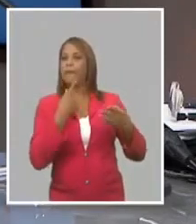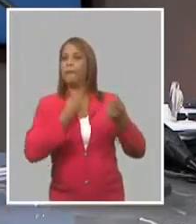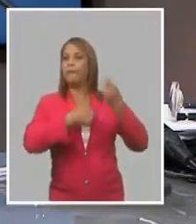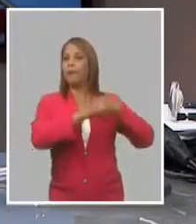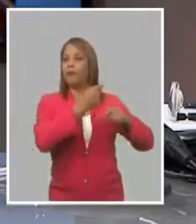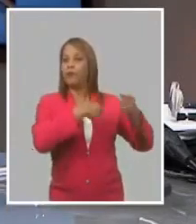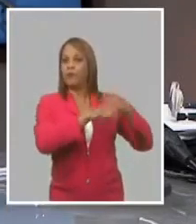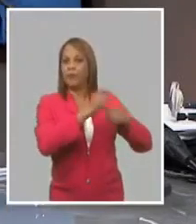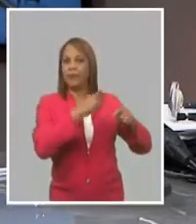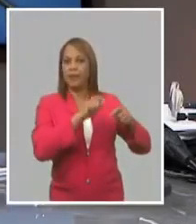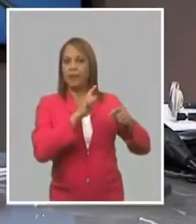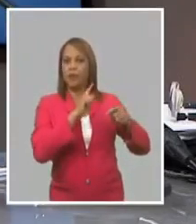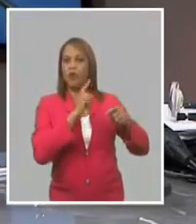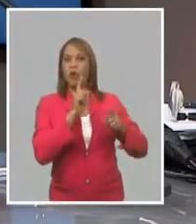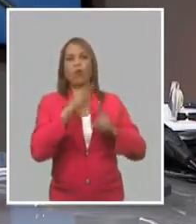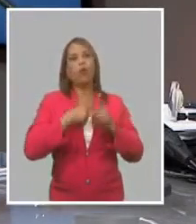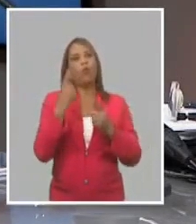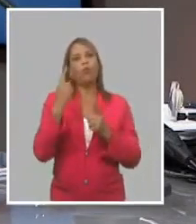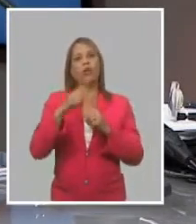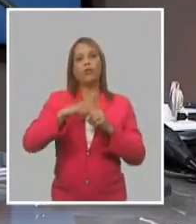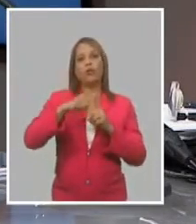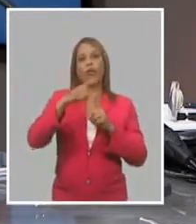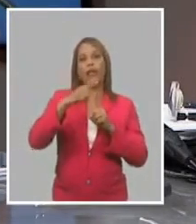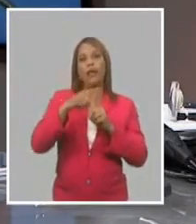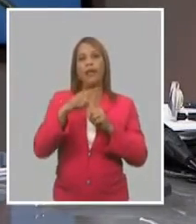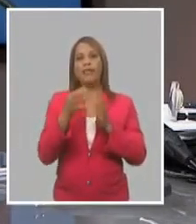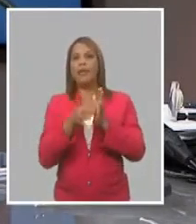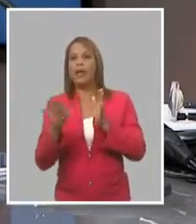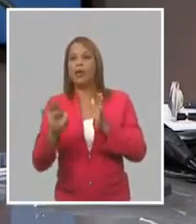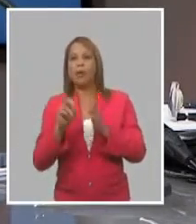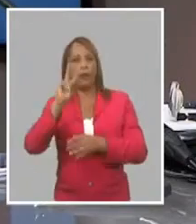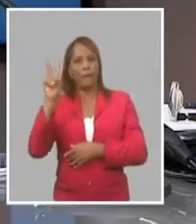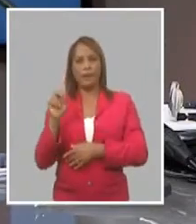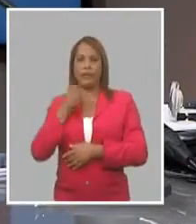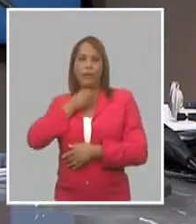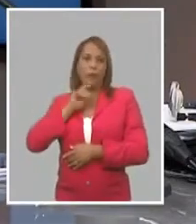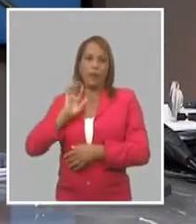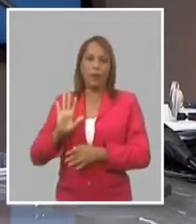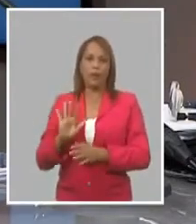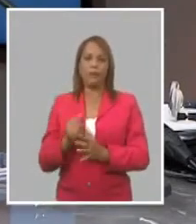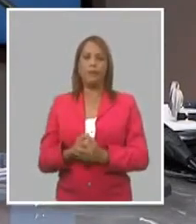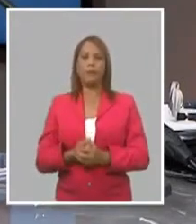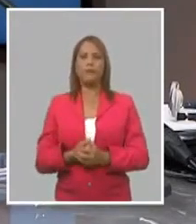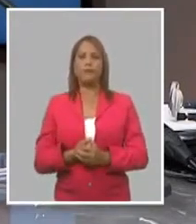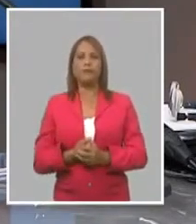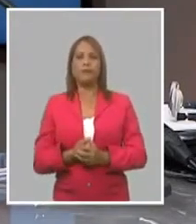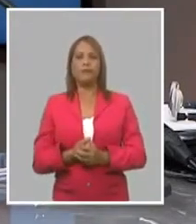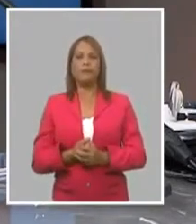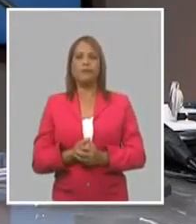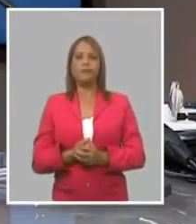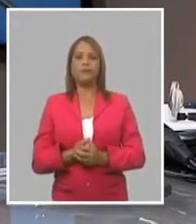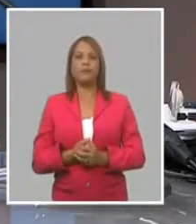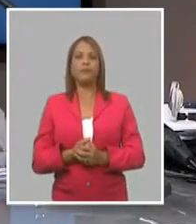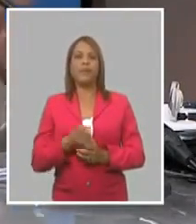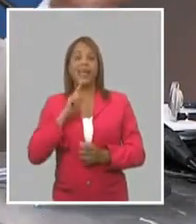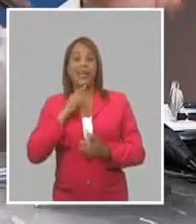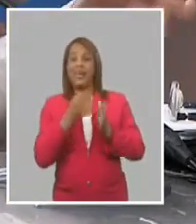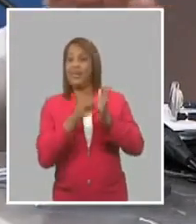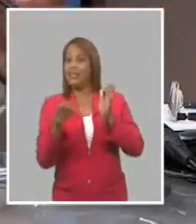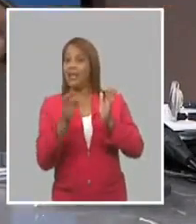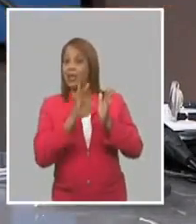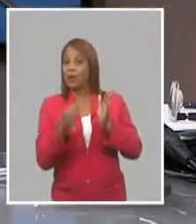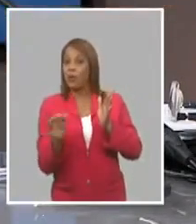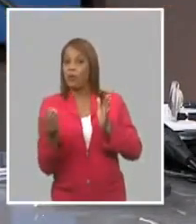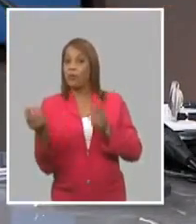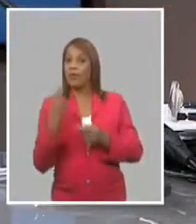importamos una tonelada de arroz, digamos, de Vietnam, que pueda andar Alejandro en el orden de $600 por tonelada en estos momentos, ese arroz entra